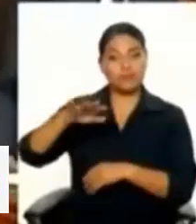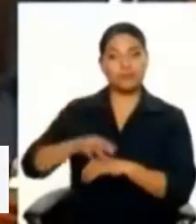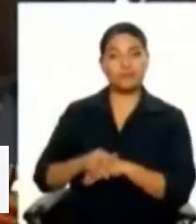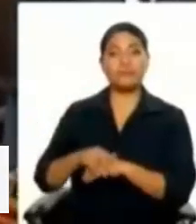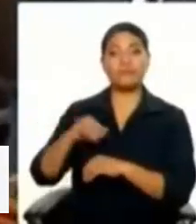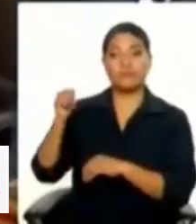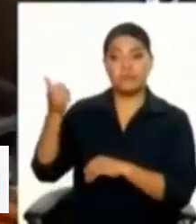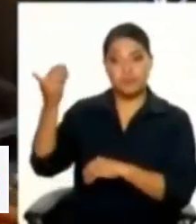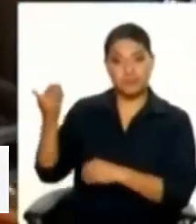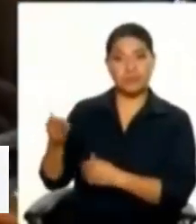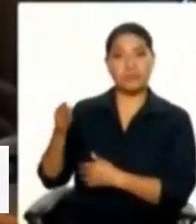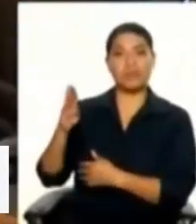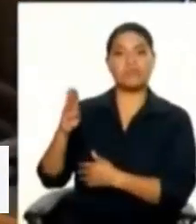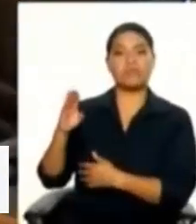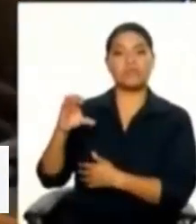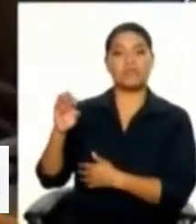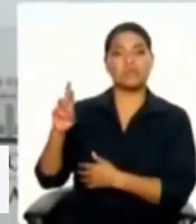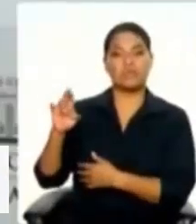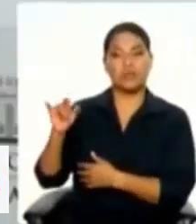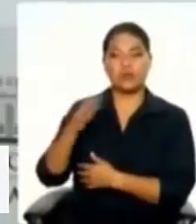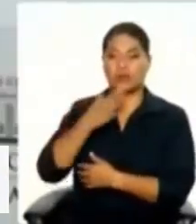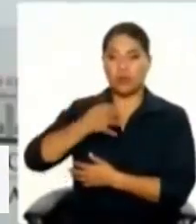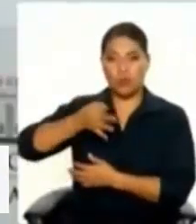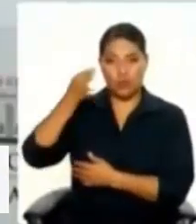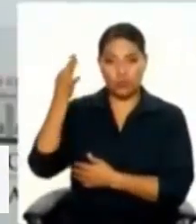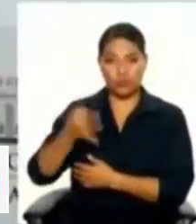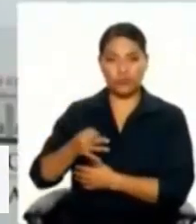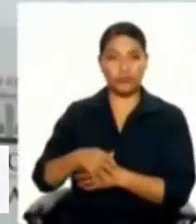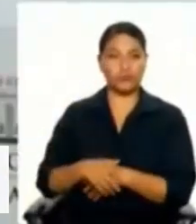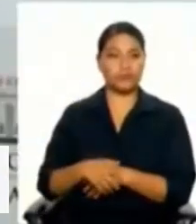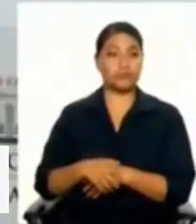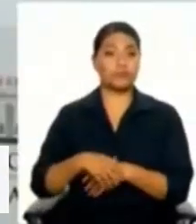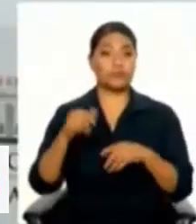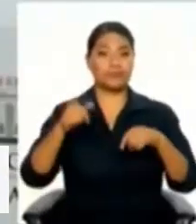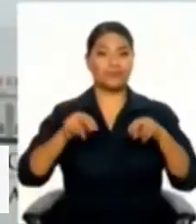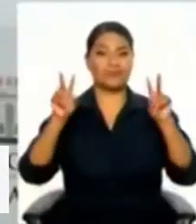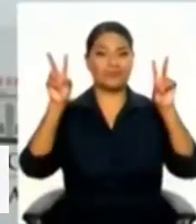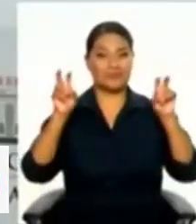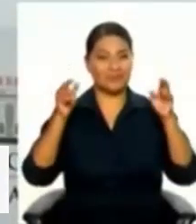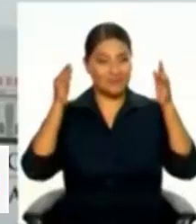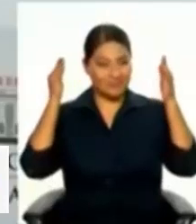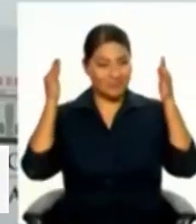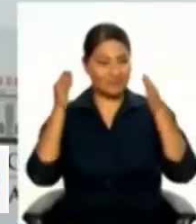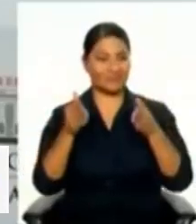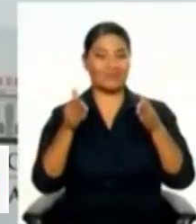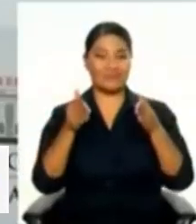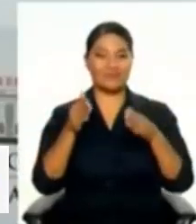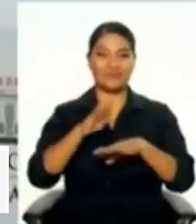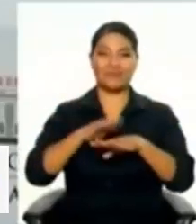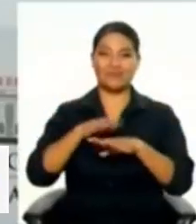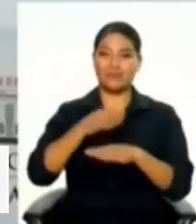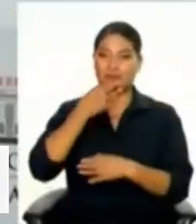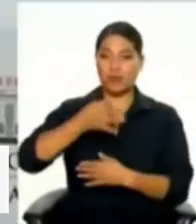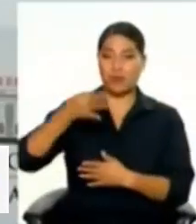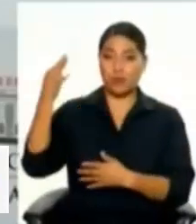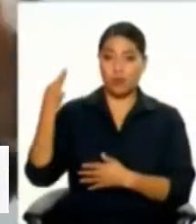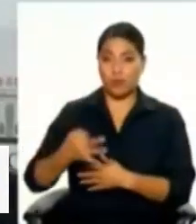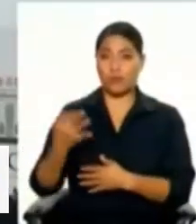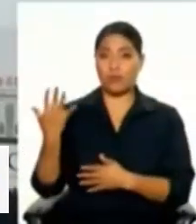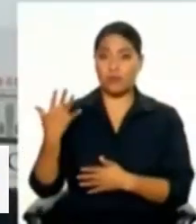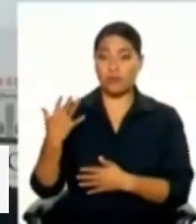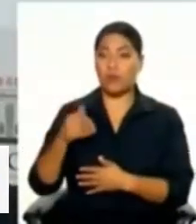la mesa del Congreso de la República o debe de quedarse? Déjanos tus comentarios, no olvides de suscribirte a nuestro canal, dale muchos